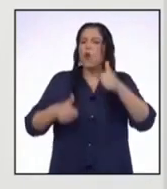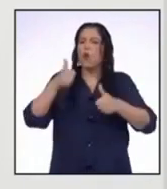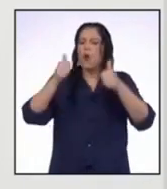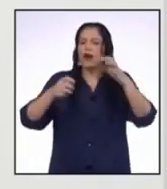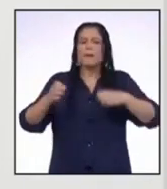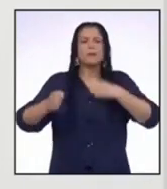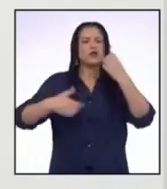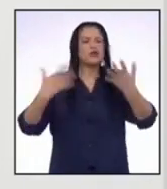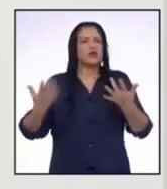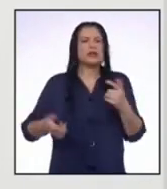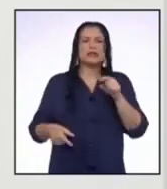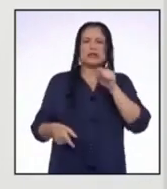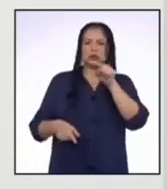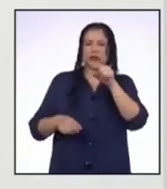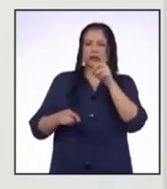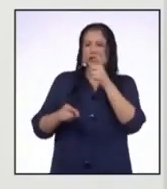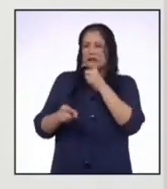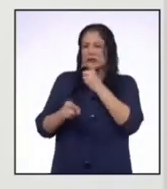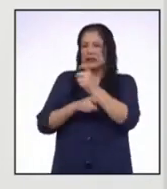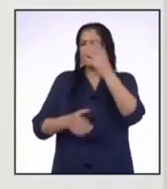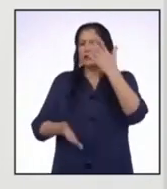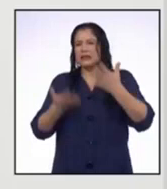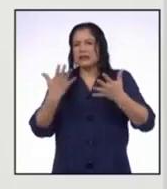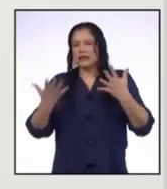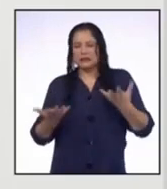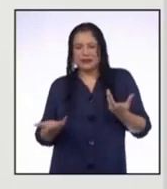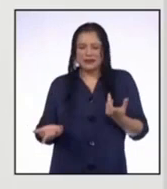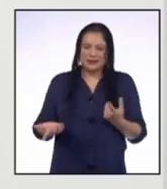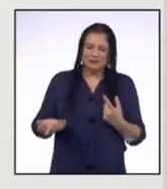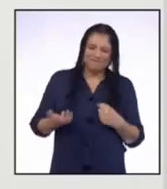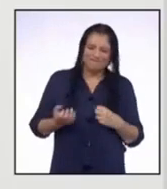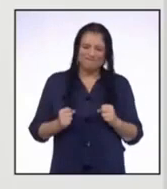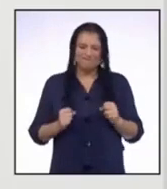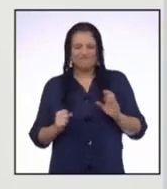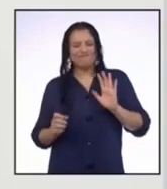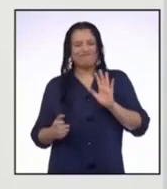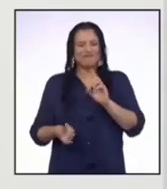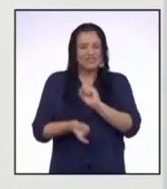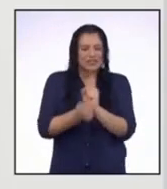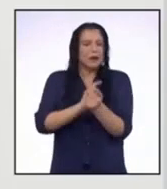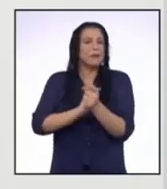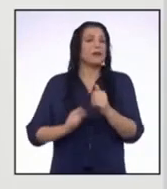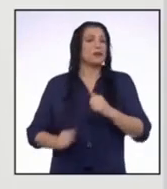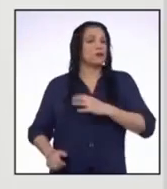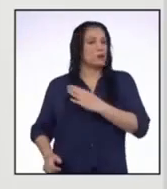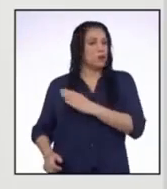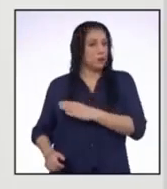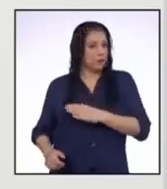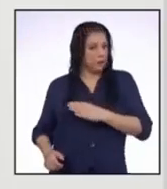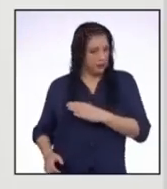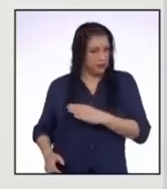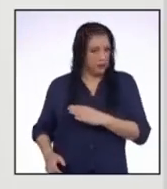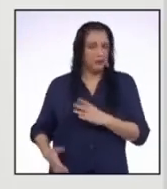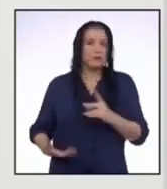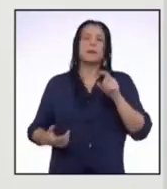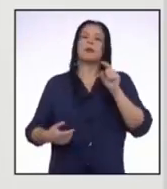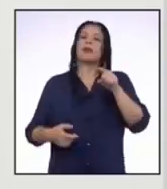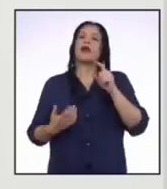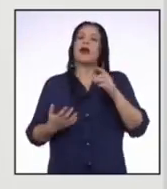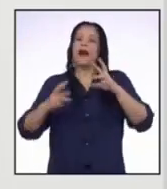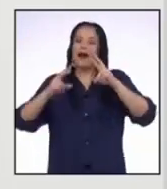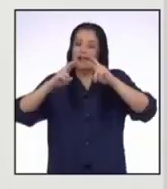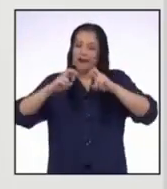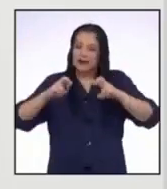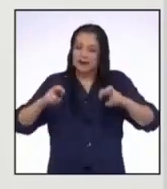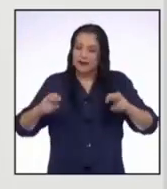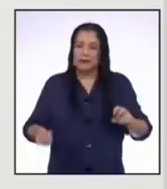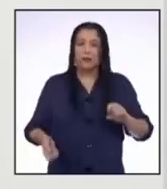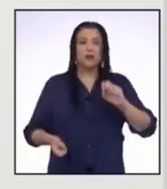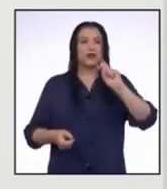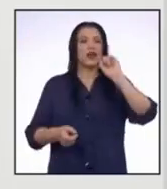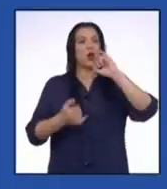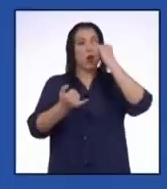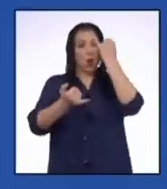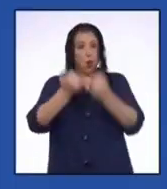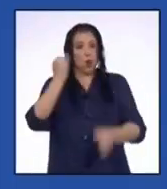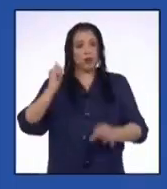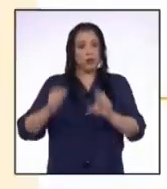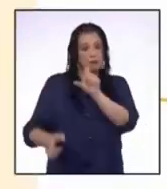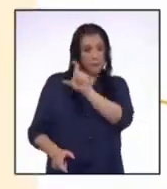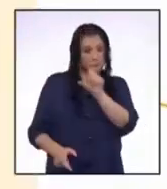que les causan algún tipo de inconveniente en su comportamiento. Analicemos el contenido del último